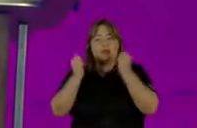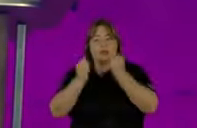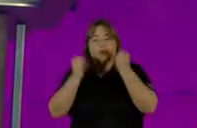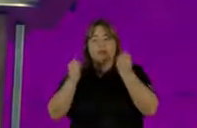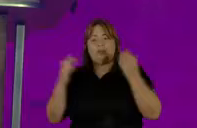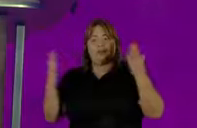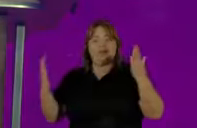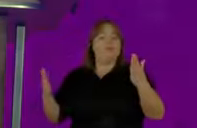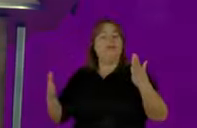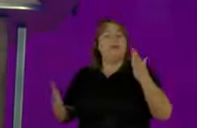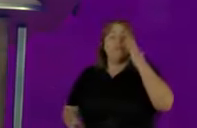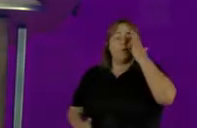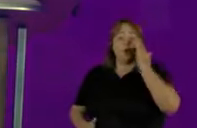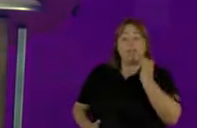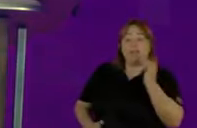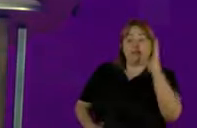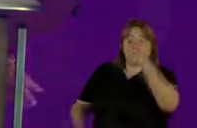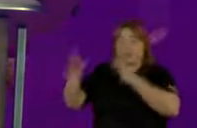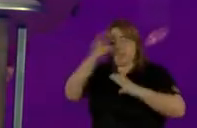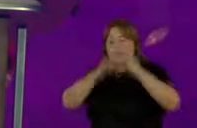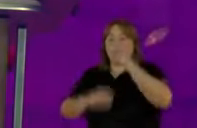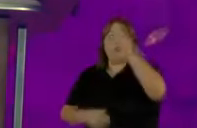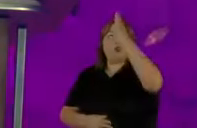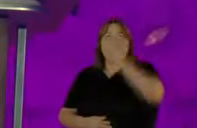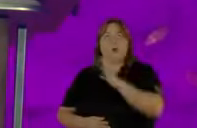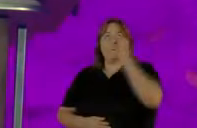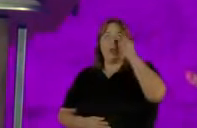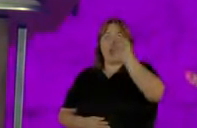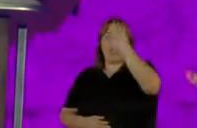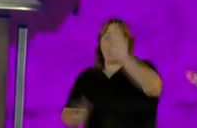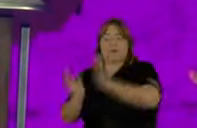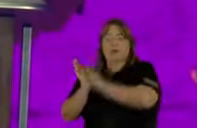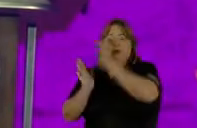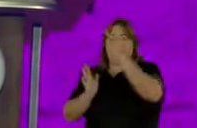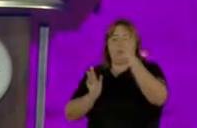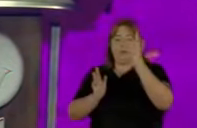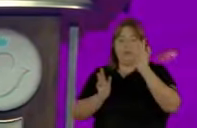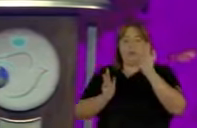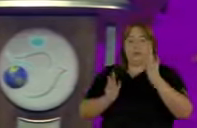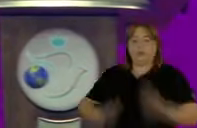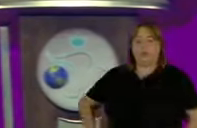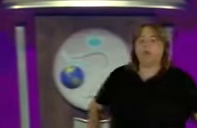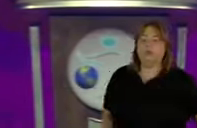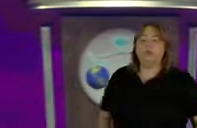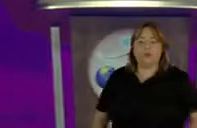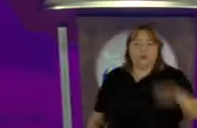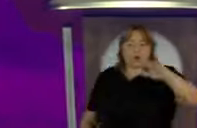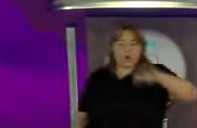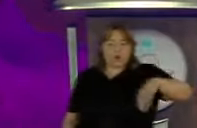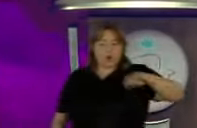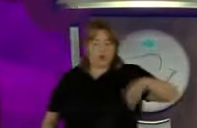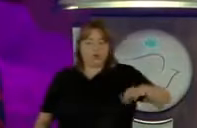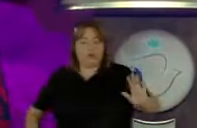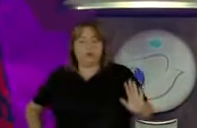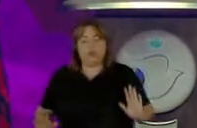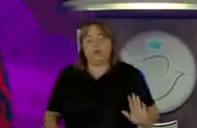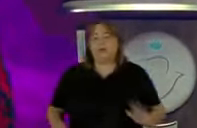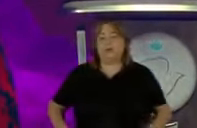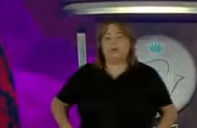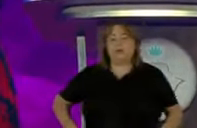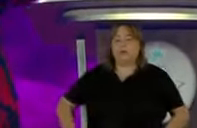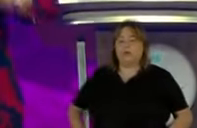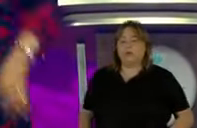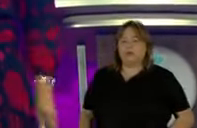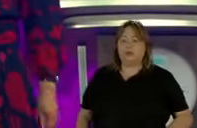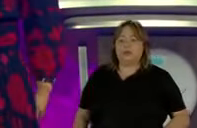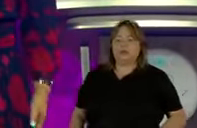que buscamos al Señor, Dios se glorifica. Y mientras todavía hay algunos que están, ¿verdad? Que quédense ahí, abra sus oíditos y